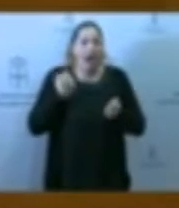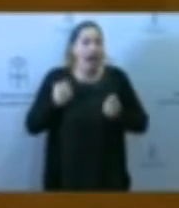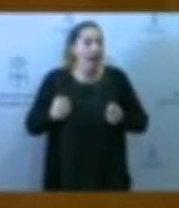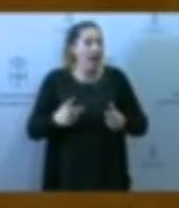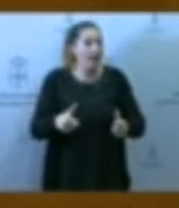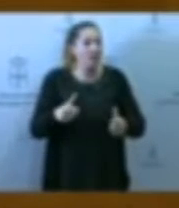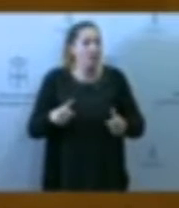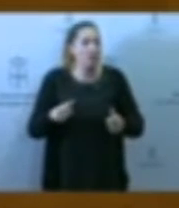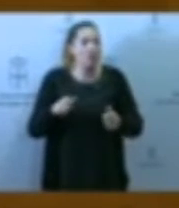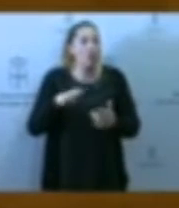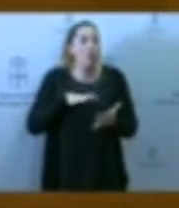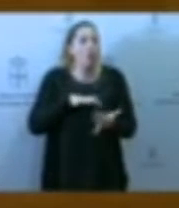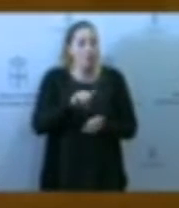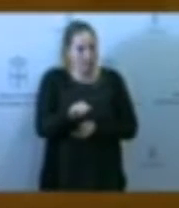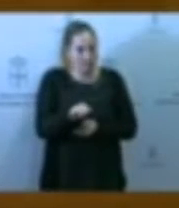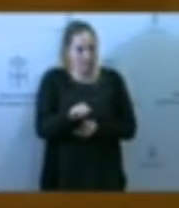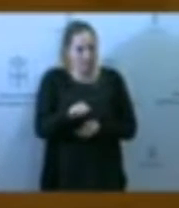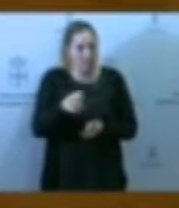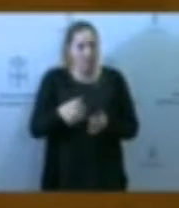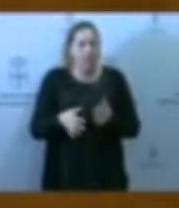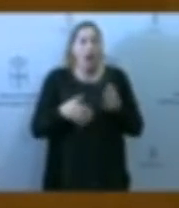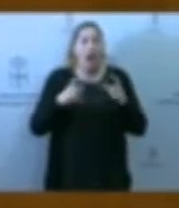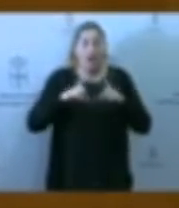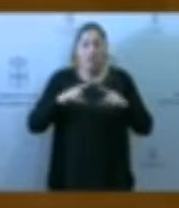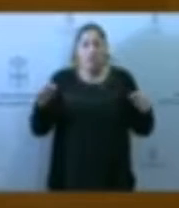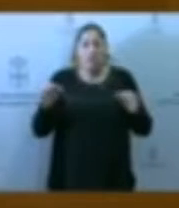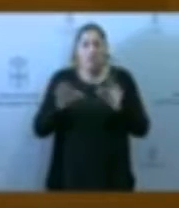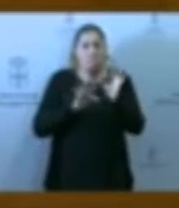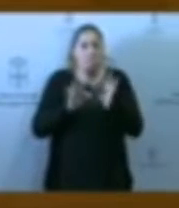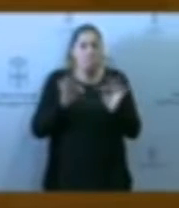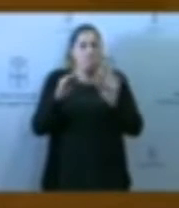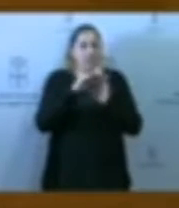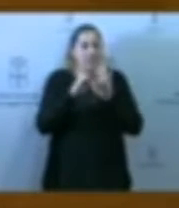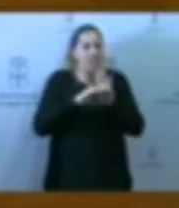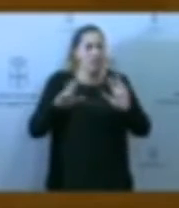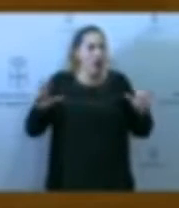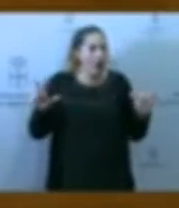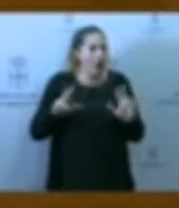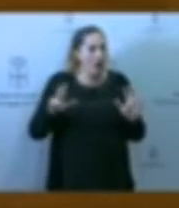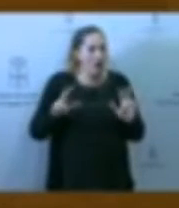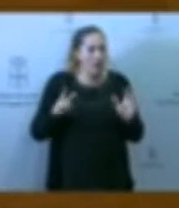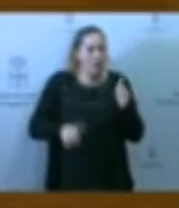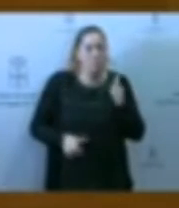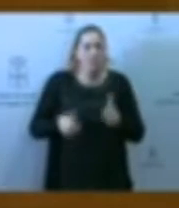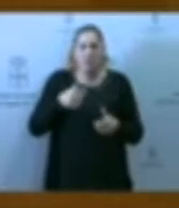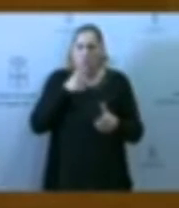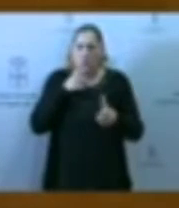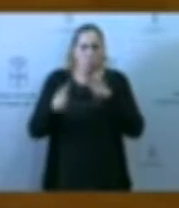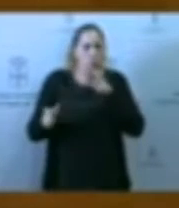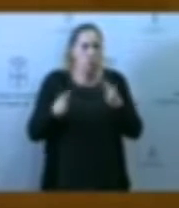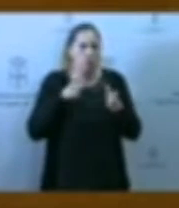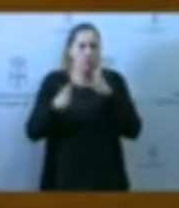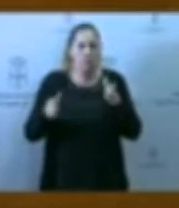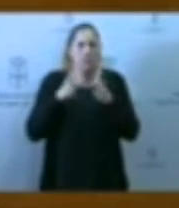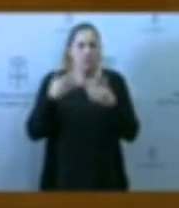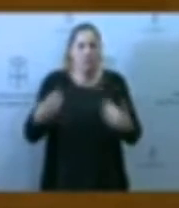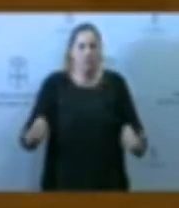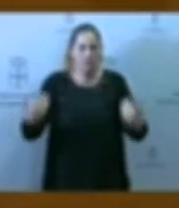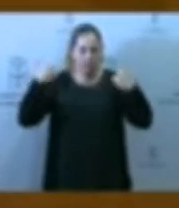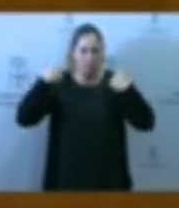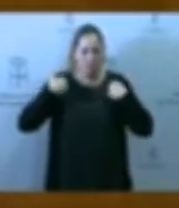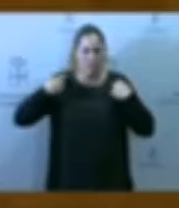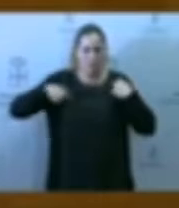Asturias, este anuncio de medidas hizo saltar todas las alarmas y ha provocado la queja unánime de todos los representantes de asociaciones